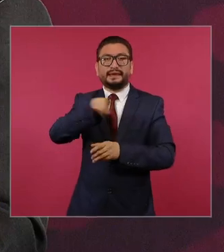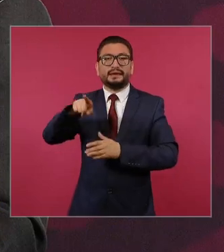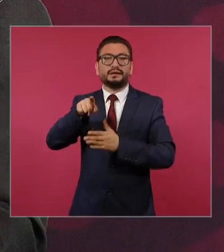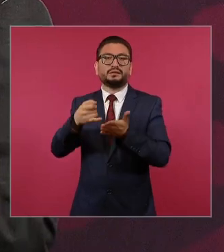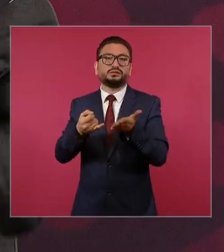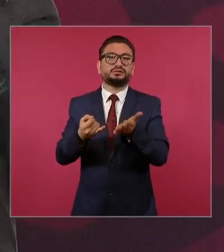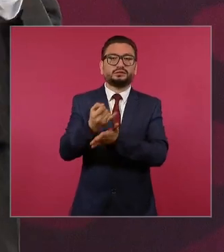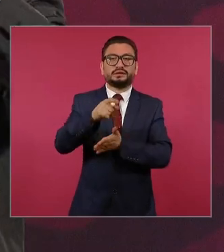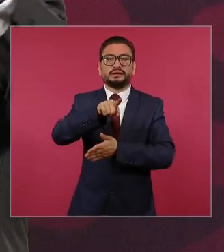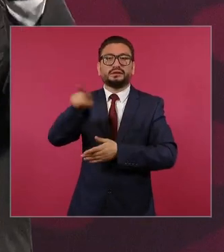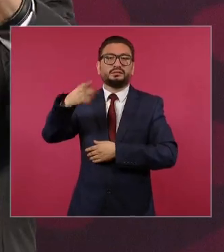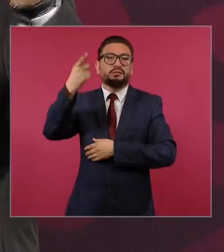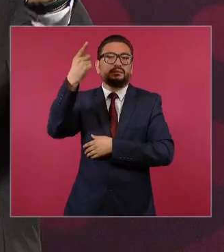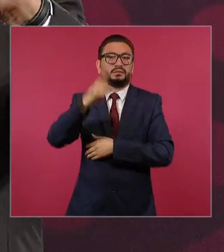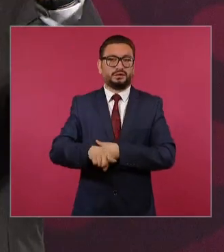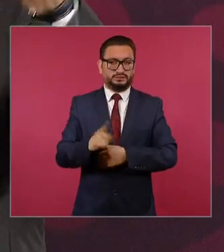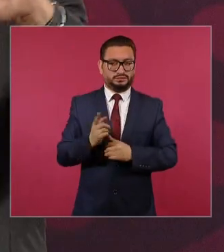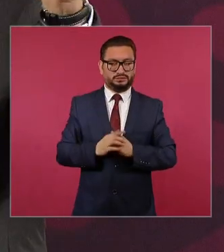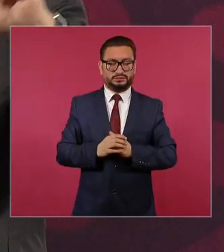no